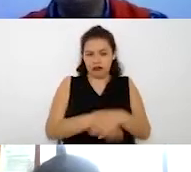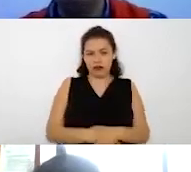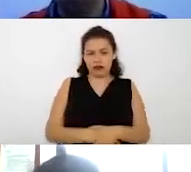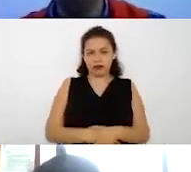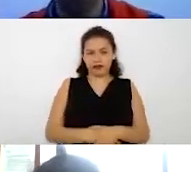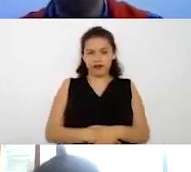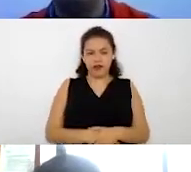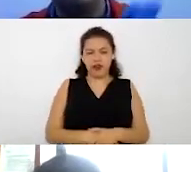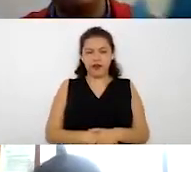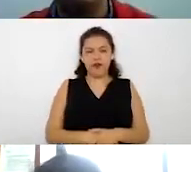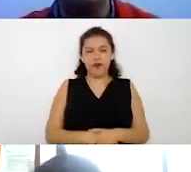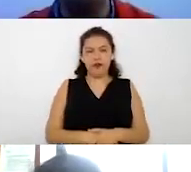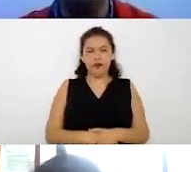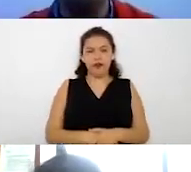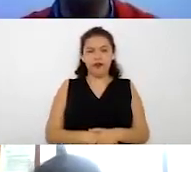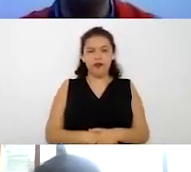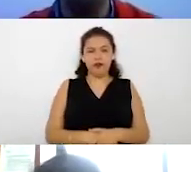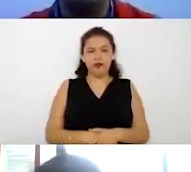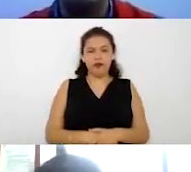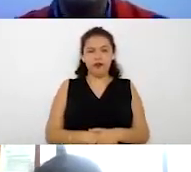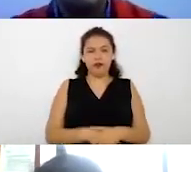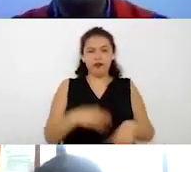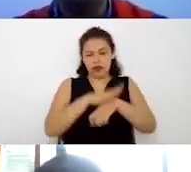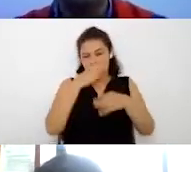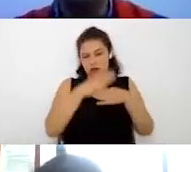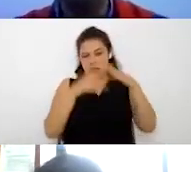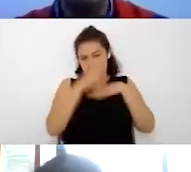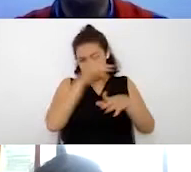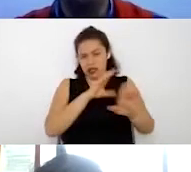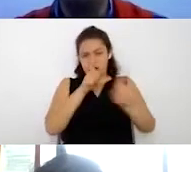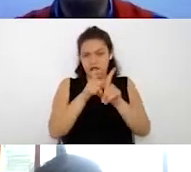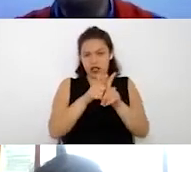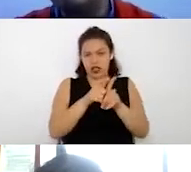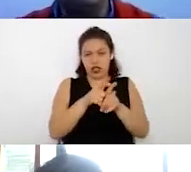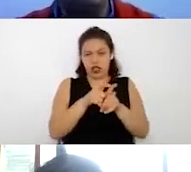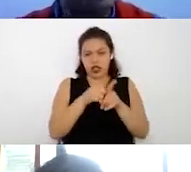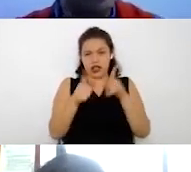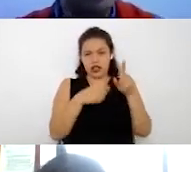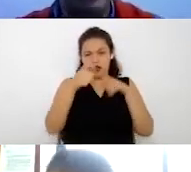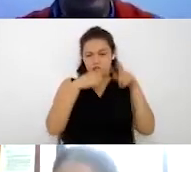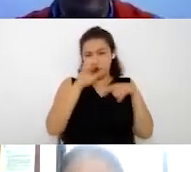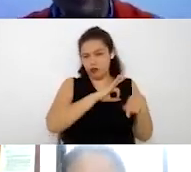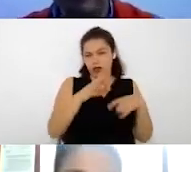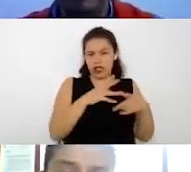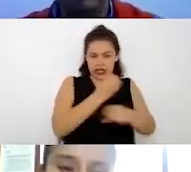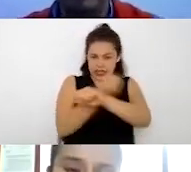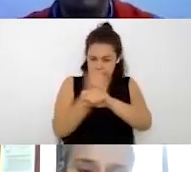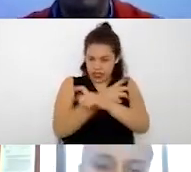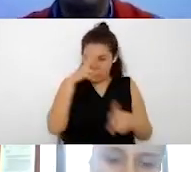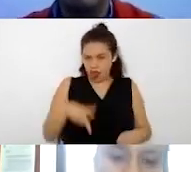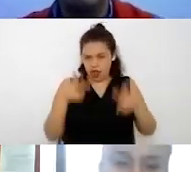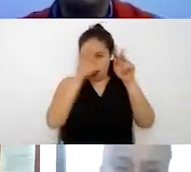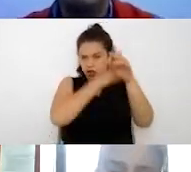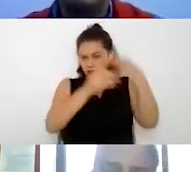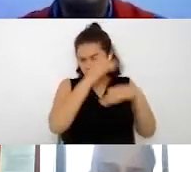Porque a diferencia de los demás métodos de contención, el torniquete va a cortar totalmente el flujo sanguíneo.